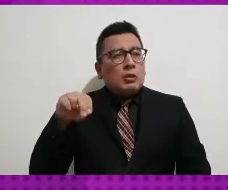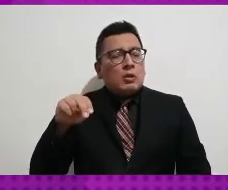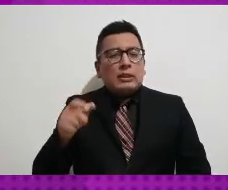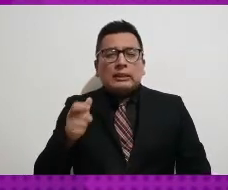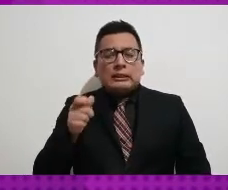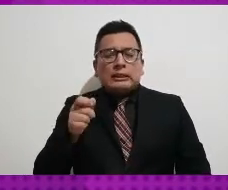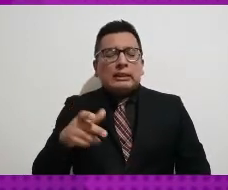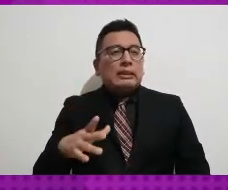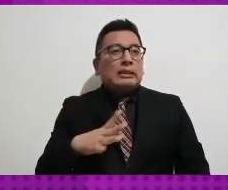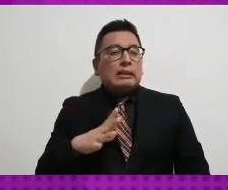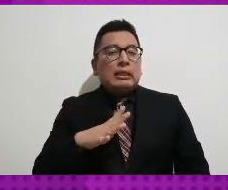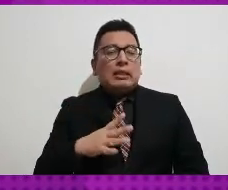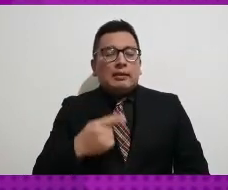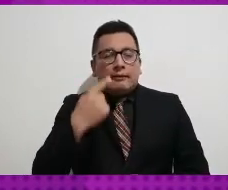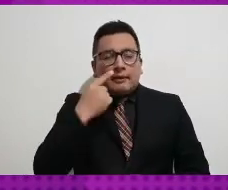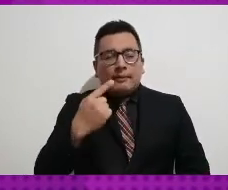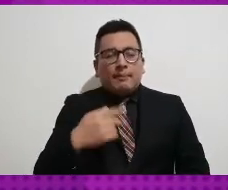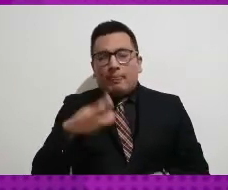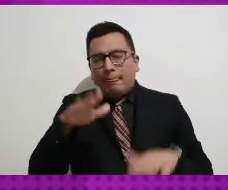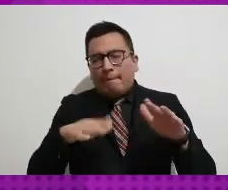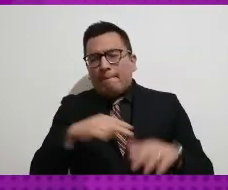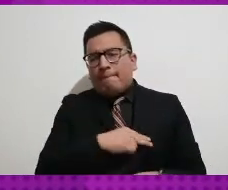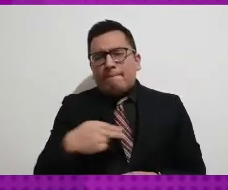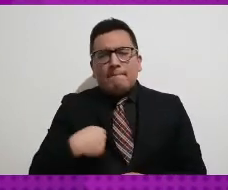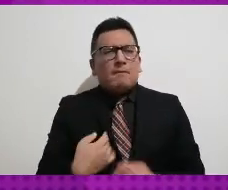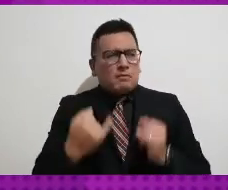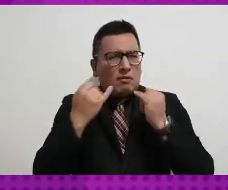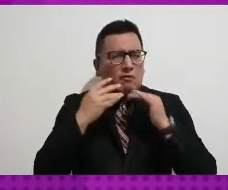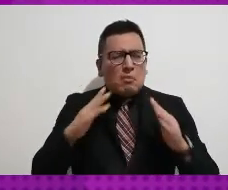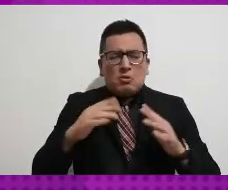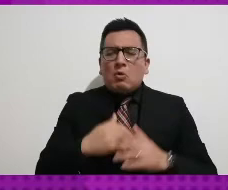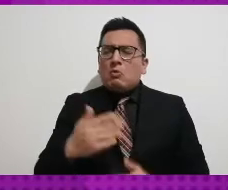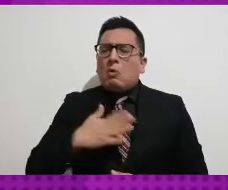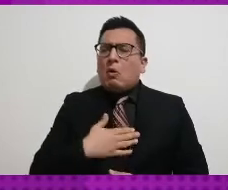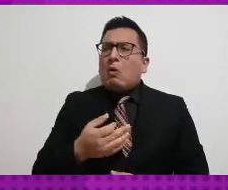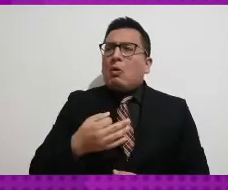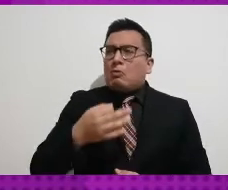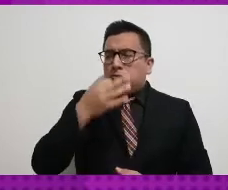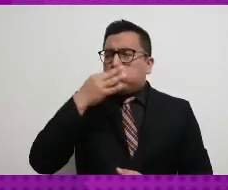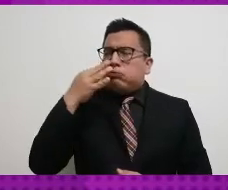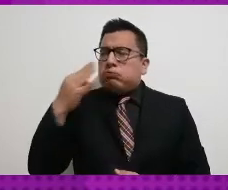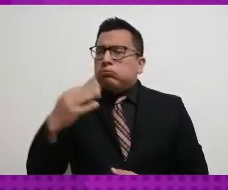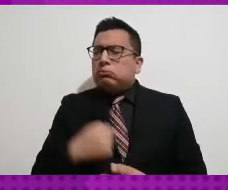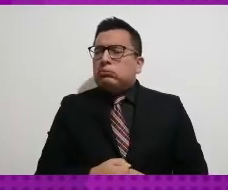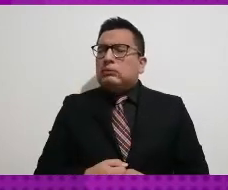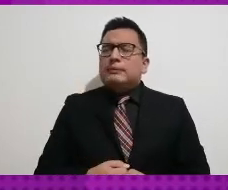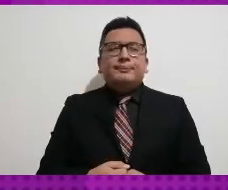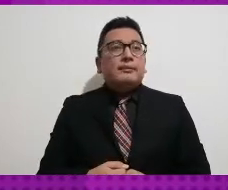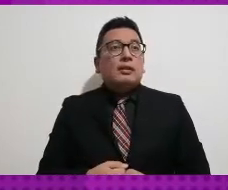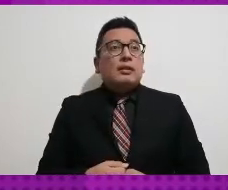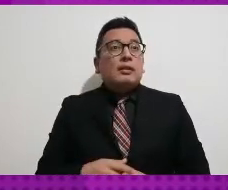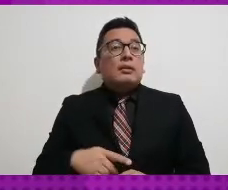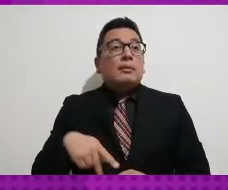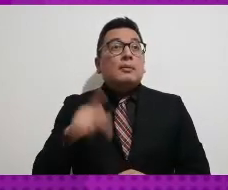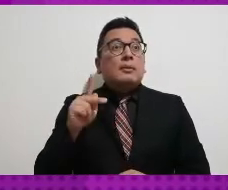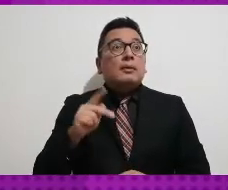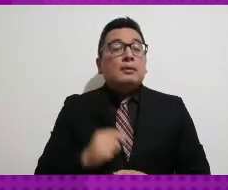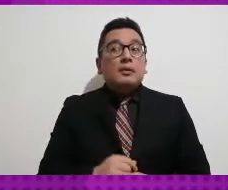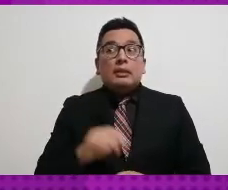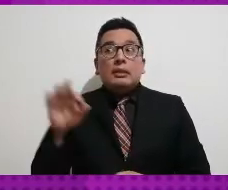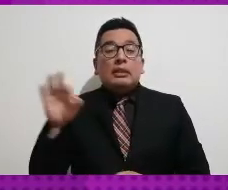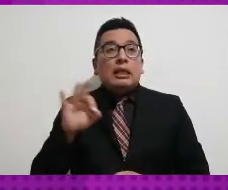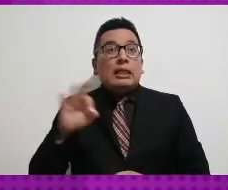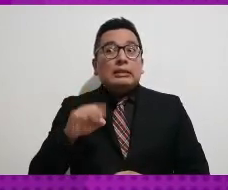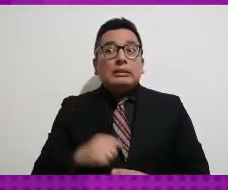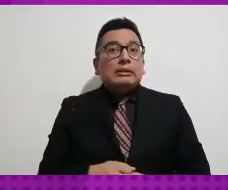las letras pequeñas que dice cualquier documento y proporcionamos nuestros datos personales con la idea de que no pasará nada. Y el